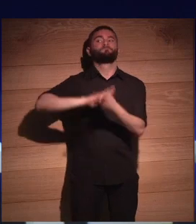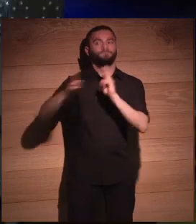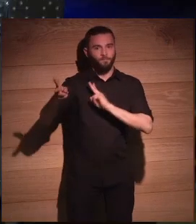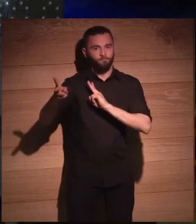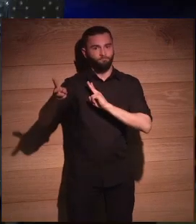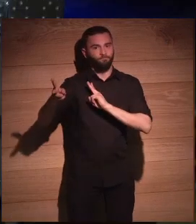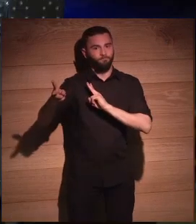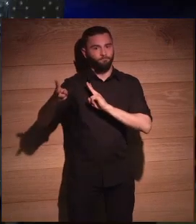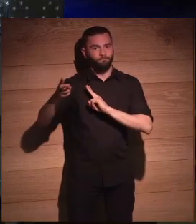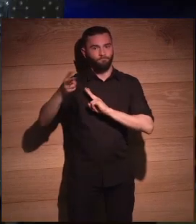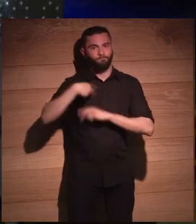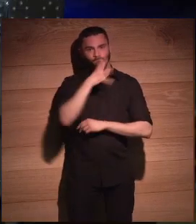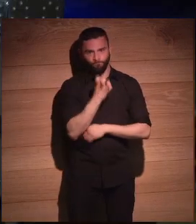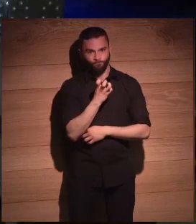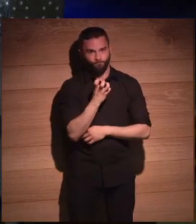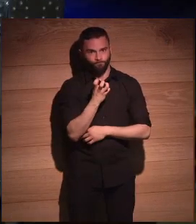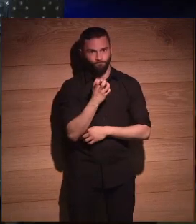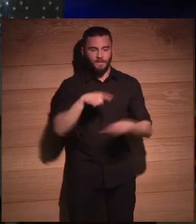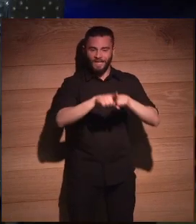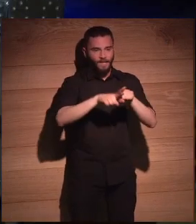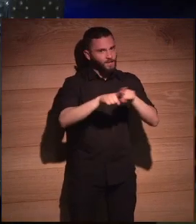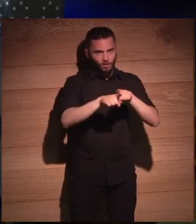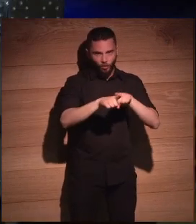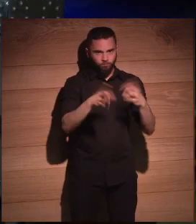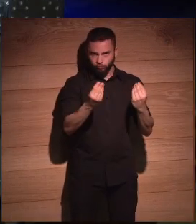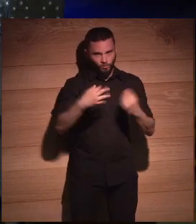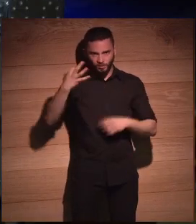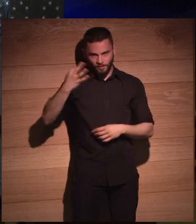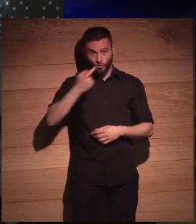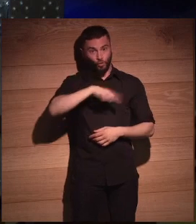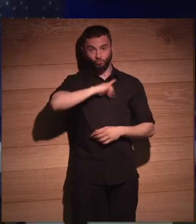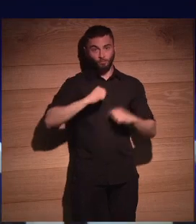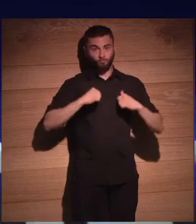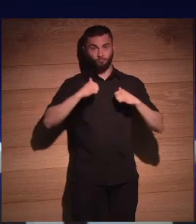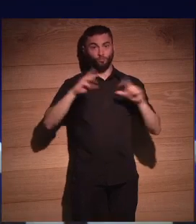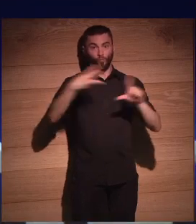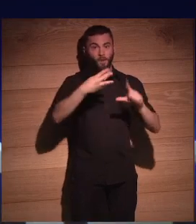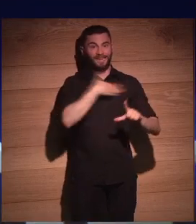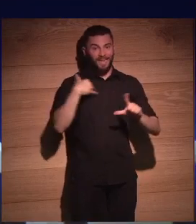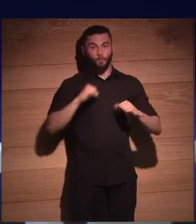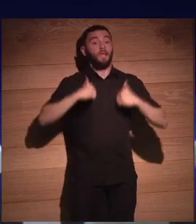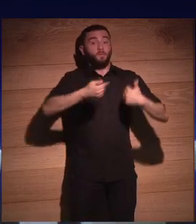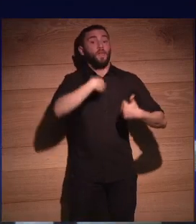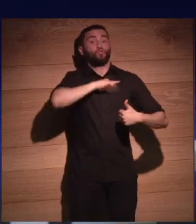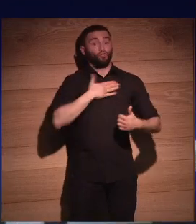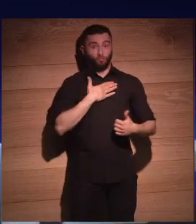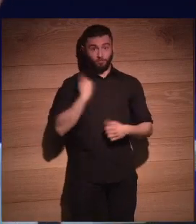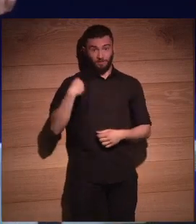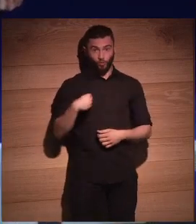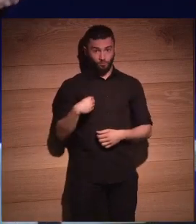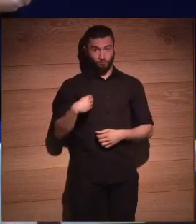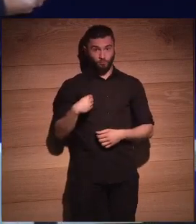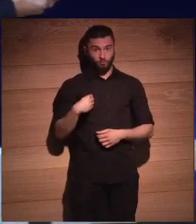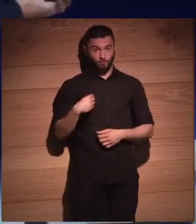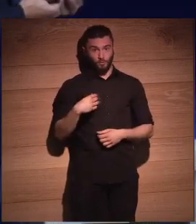¿vale? Debemos de ser muy críticos. Empieza por nosotros mismos el construir la web que queremos. Empieza por nosotros mismos el darle la